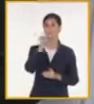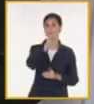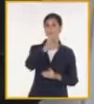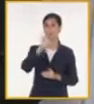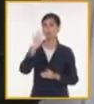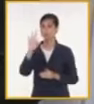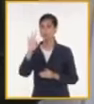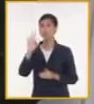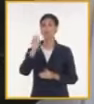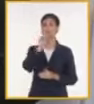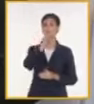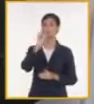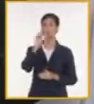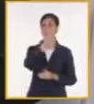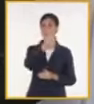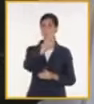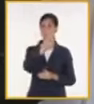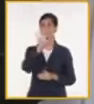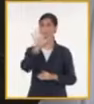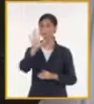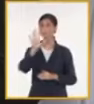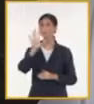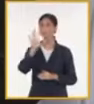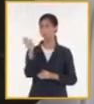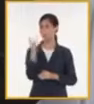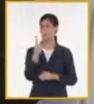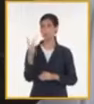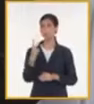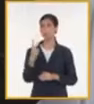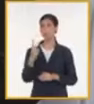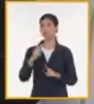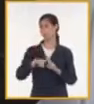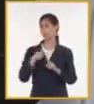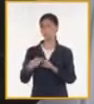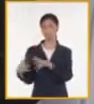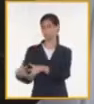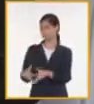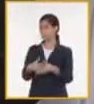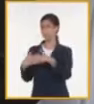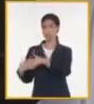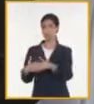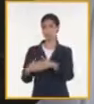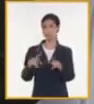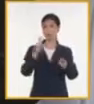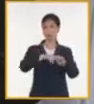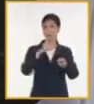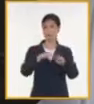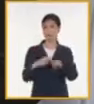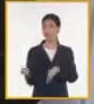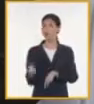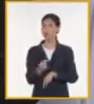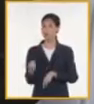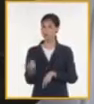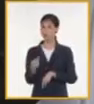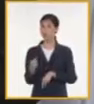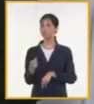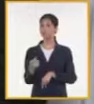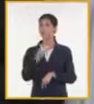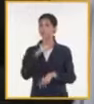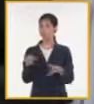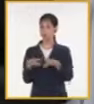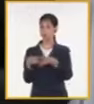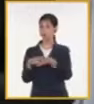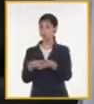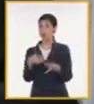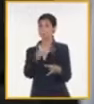varios encuentros tanto en la ciudad de Washington como aquí en la Habana en las que nuestras autoridades entregaron suficiente